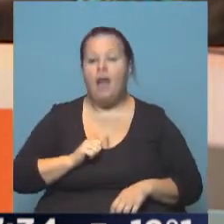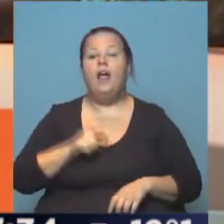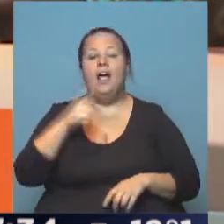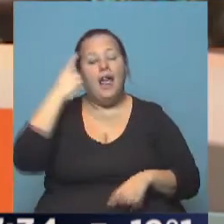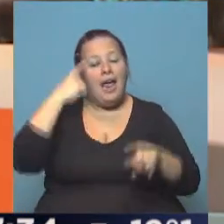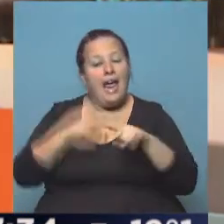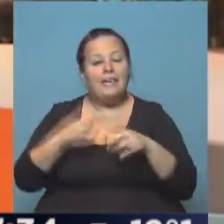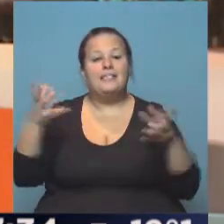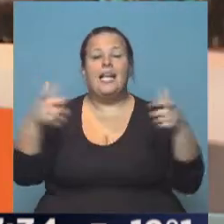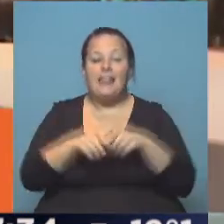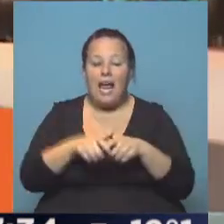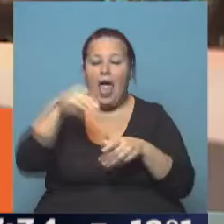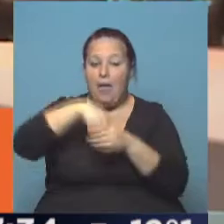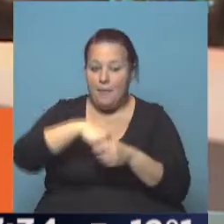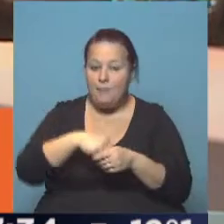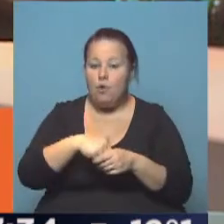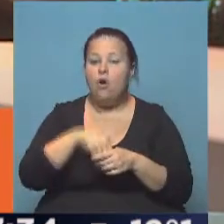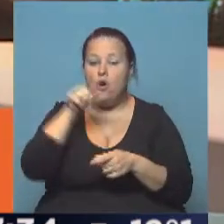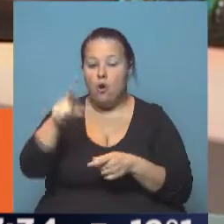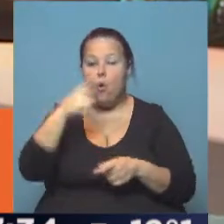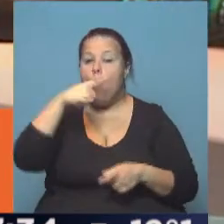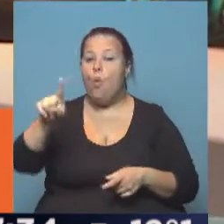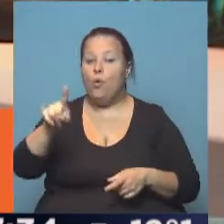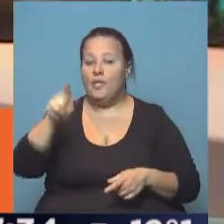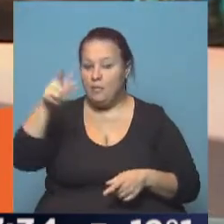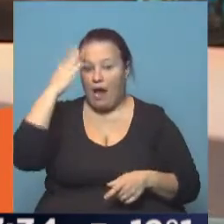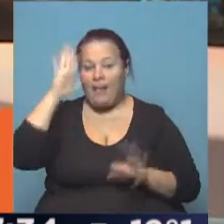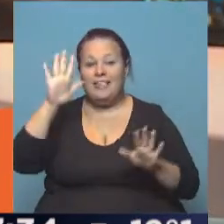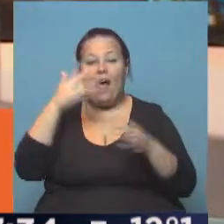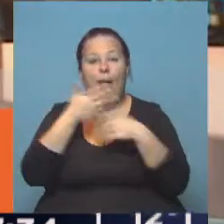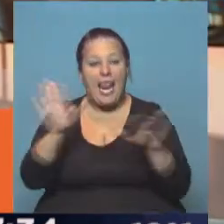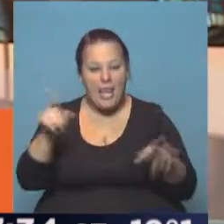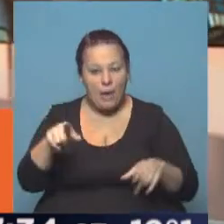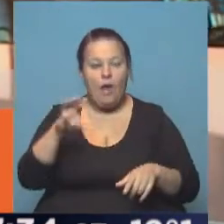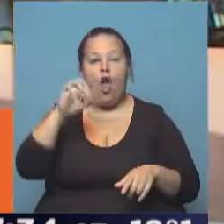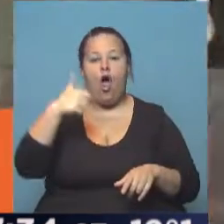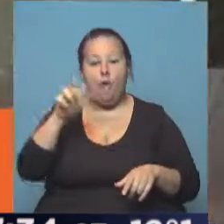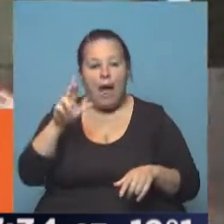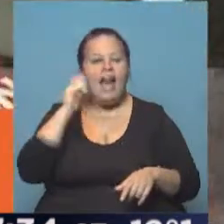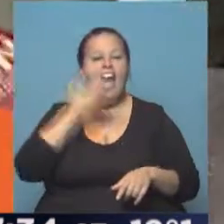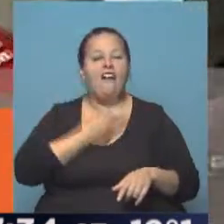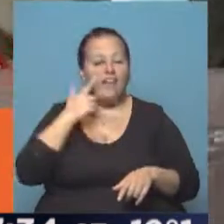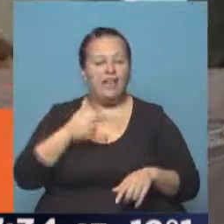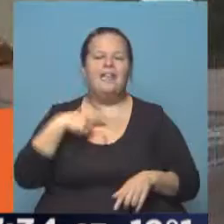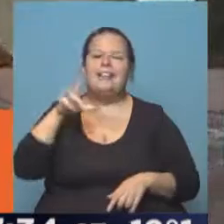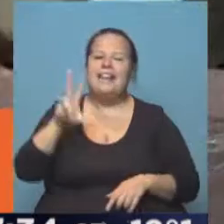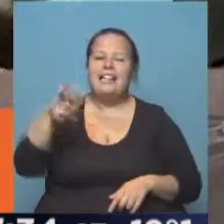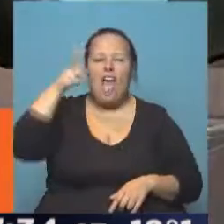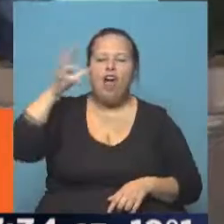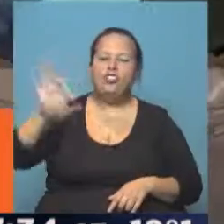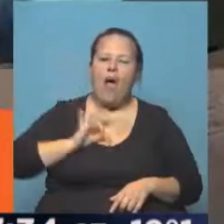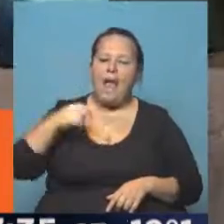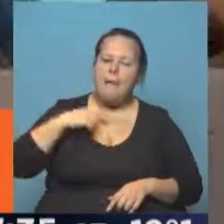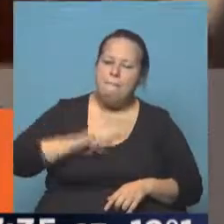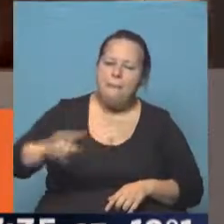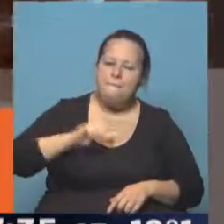fuera uno de los integrantes de la Junta, el último que permanecía en libertad, Omar Graffiña. Esperé 38